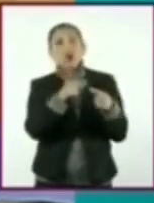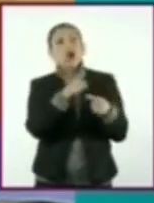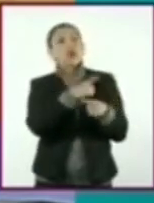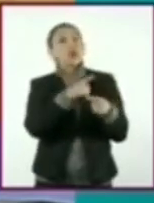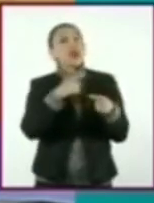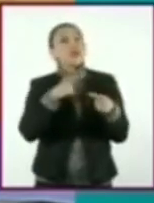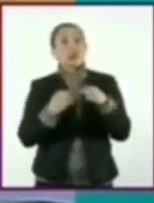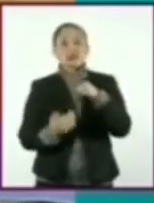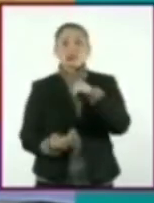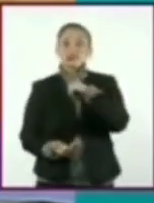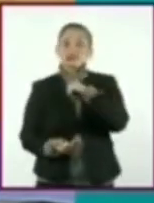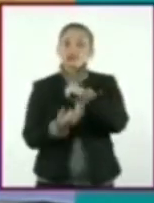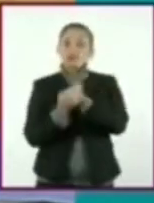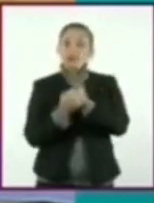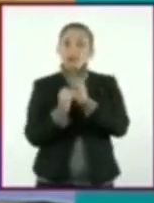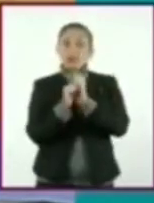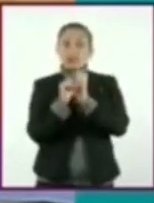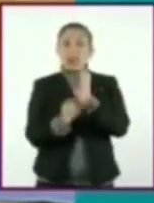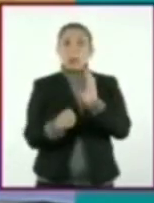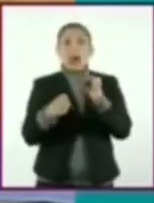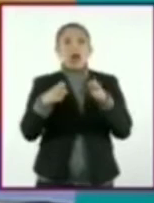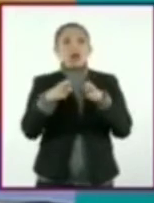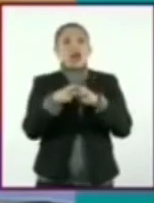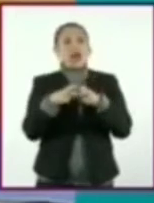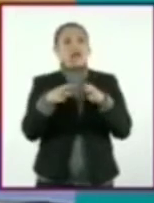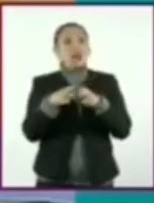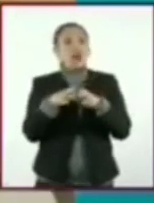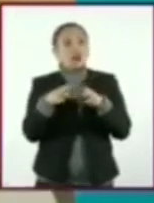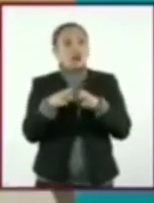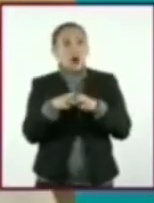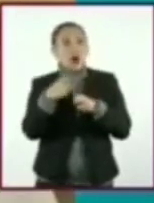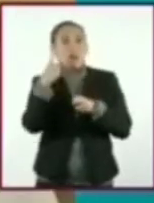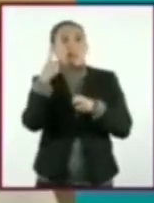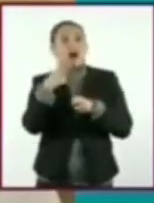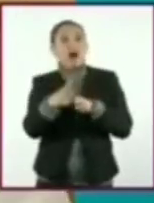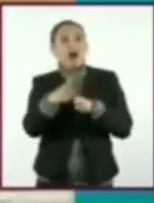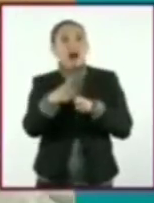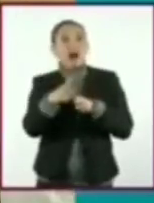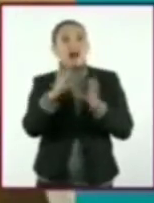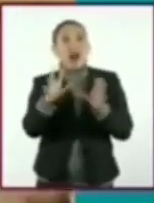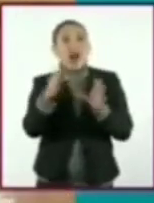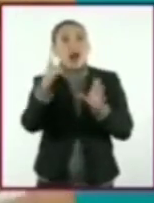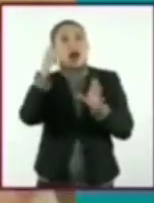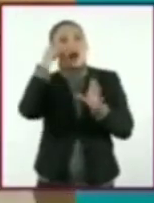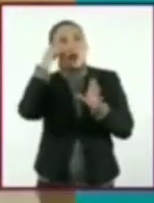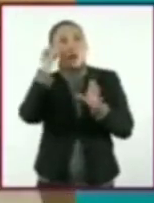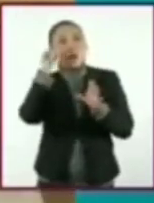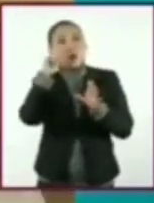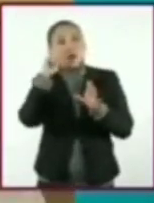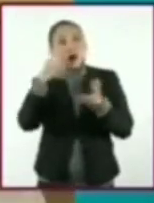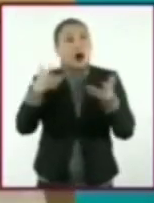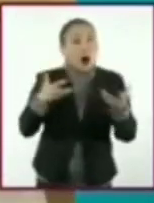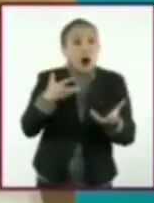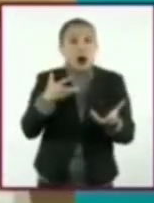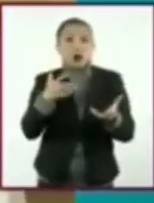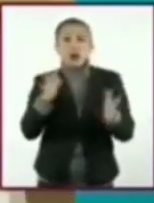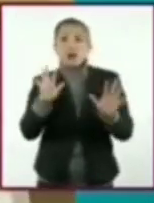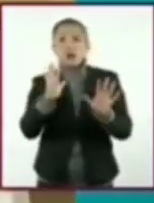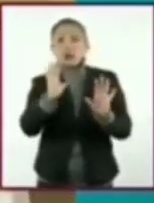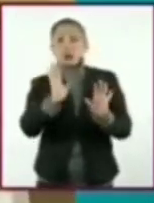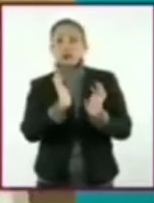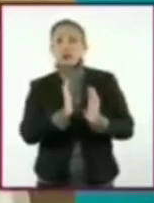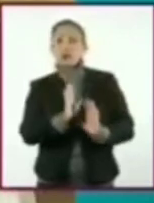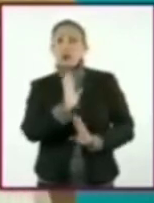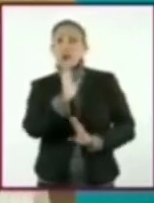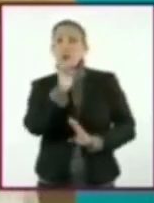tienes que fortalecer tu sistema nervioso para dejar de reaccionar ante las situaciones,